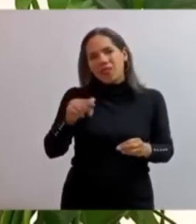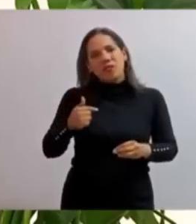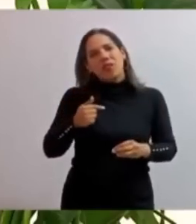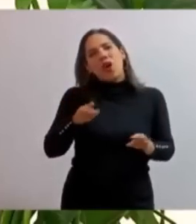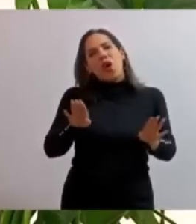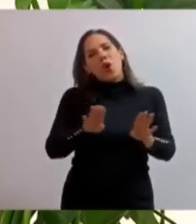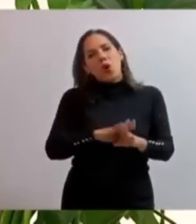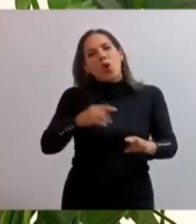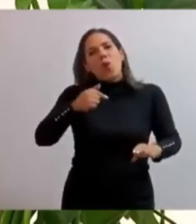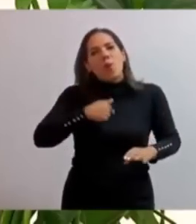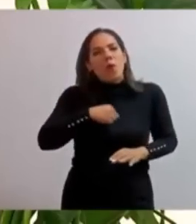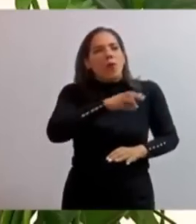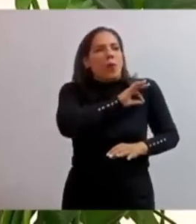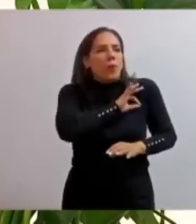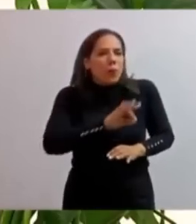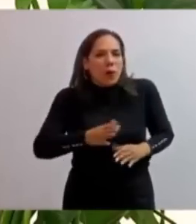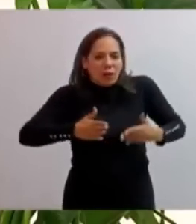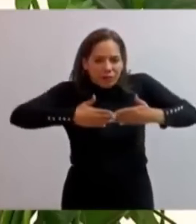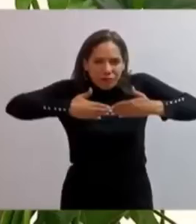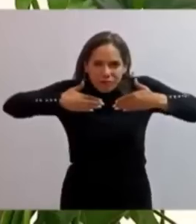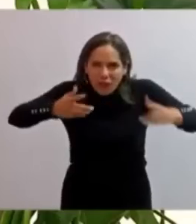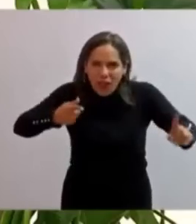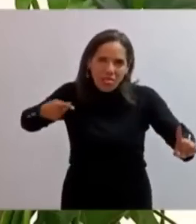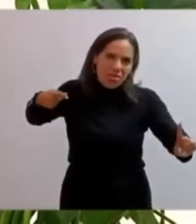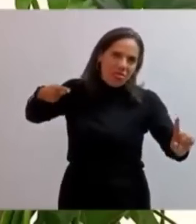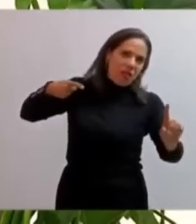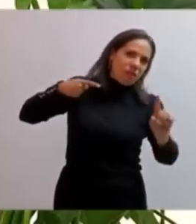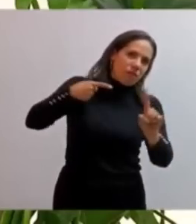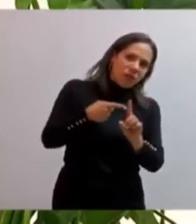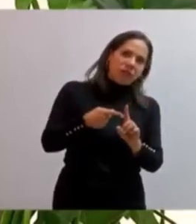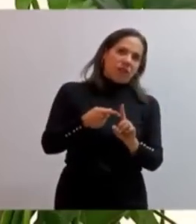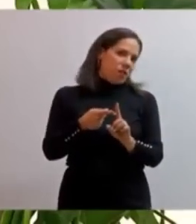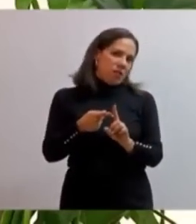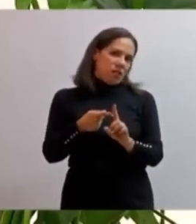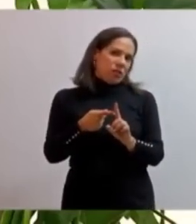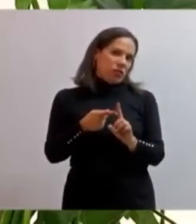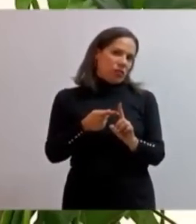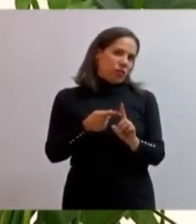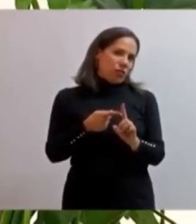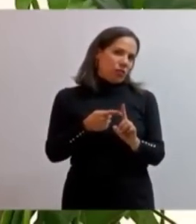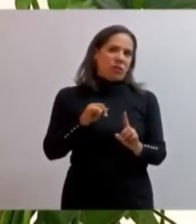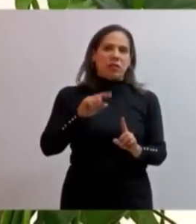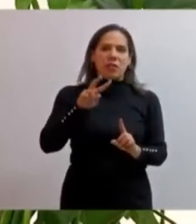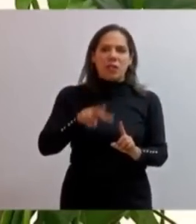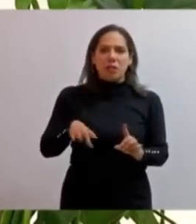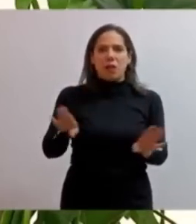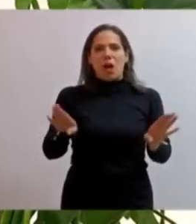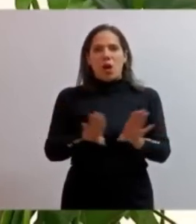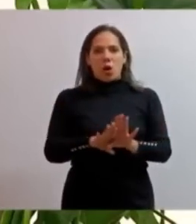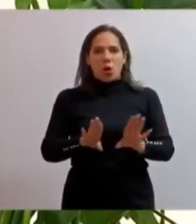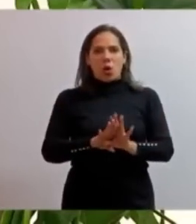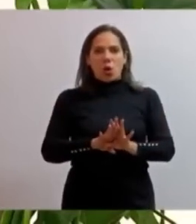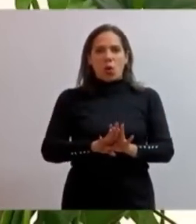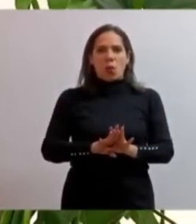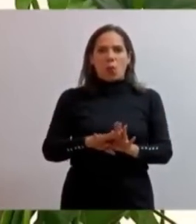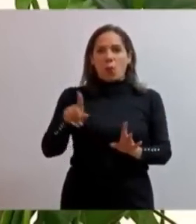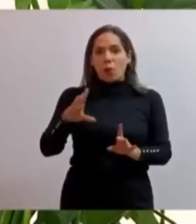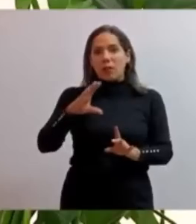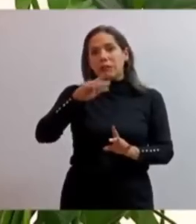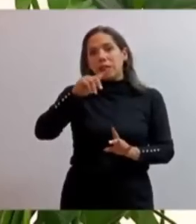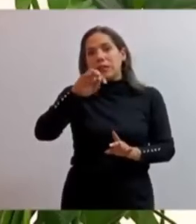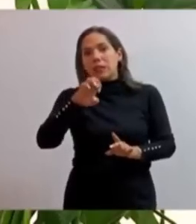puedo yo enfrentar mis propios retos de formación. Ciertamente que el Consejo Técnico Escolar fue